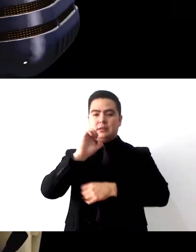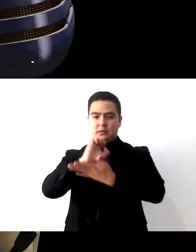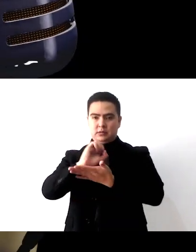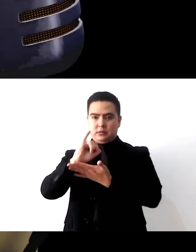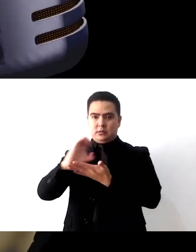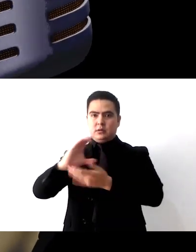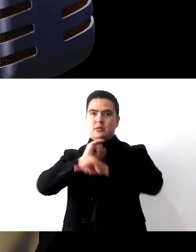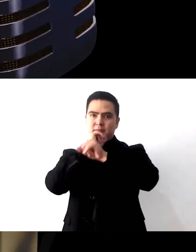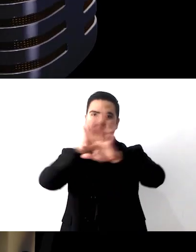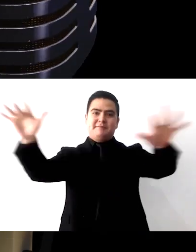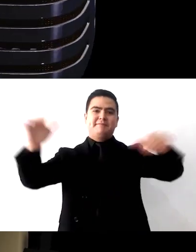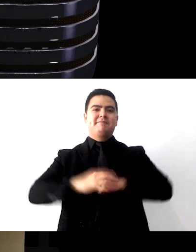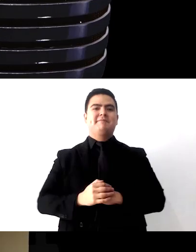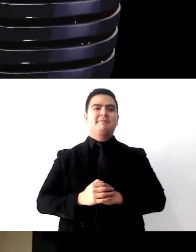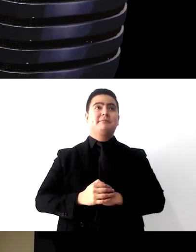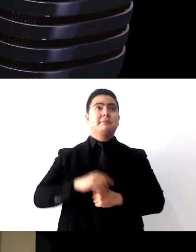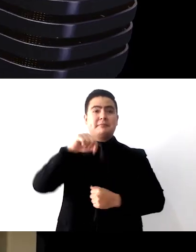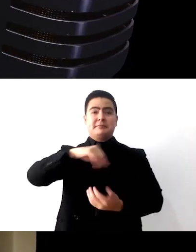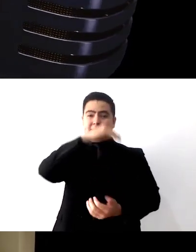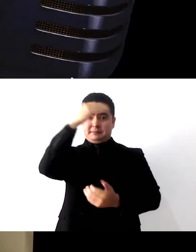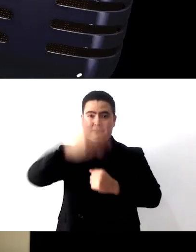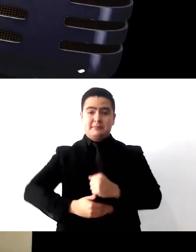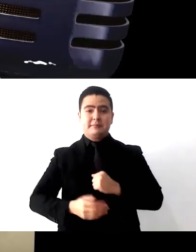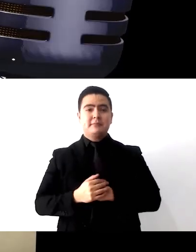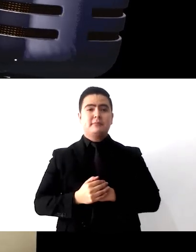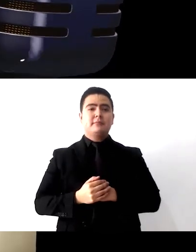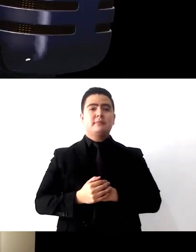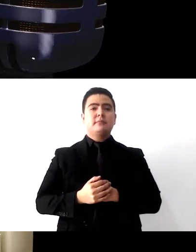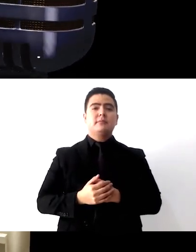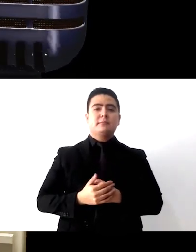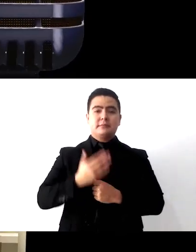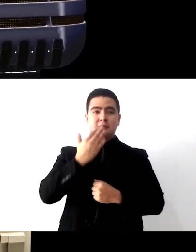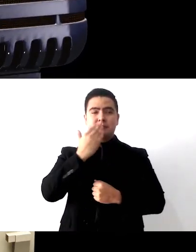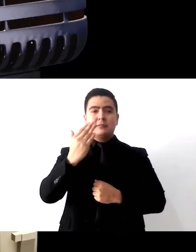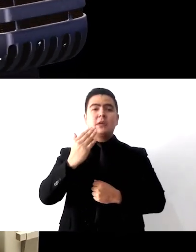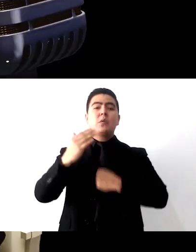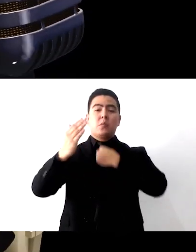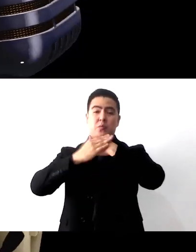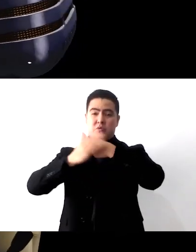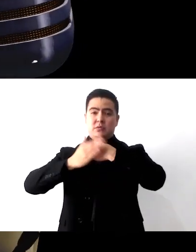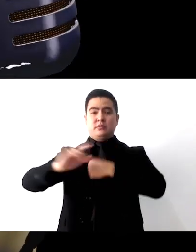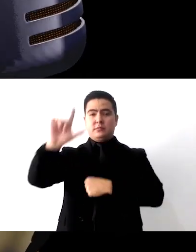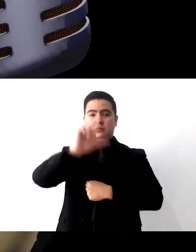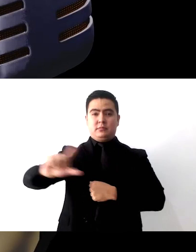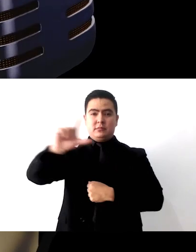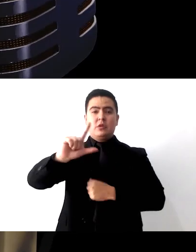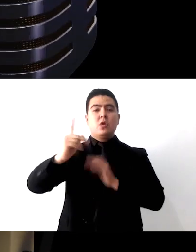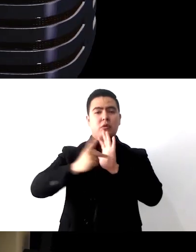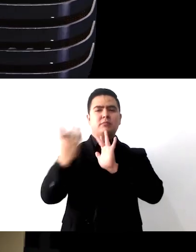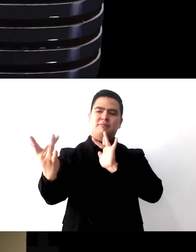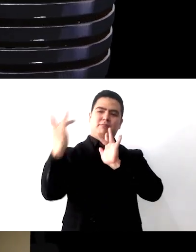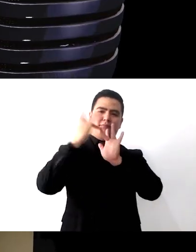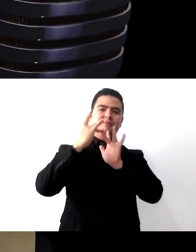sido todo el día de hoy aquí en su programa La Urna. Nos escuchamos el próximo lunes a esta misma hora y en esta